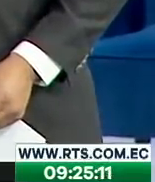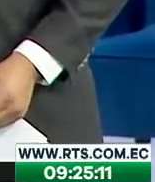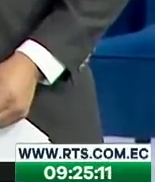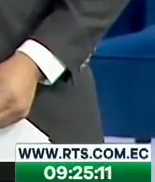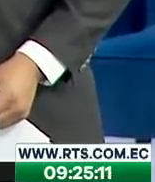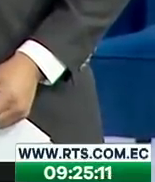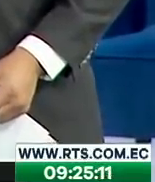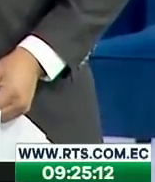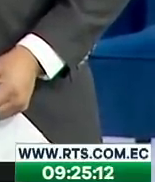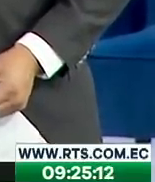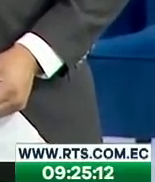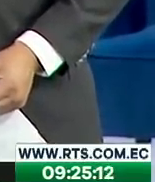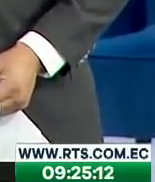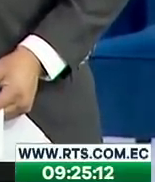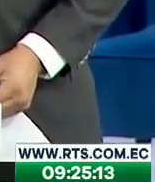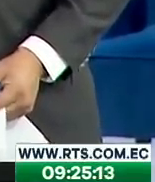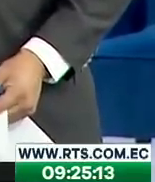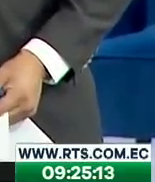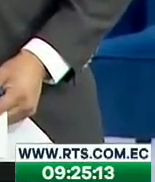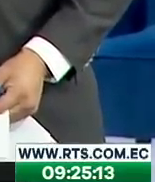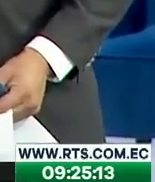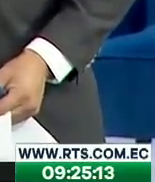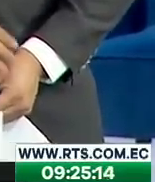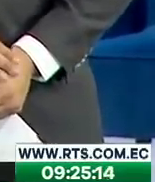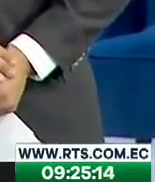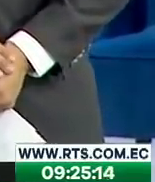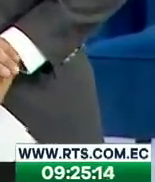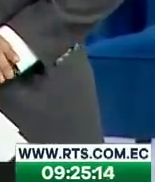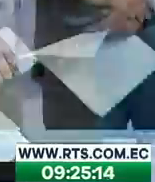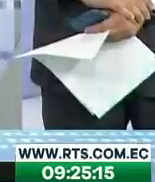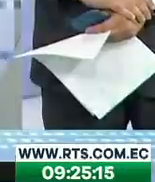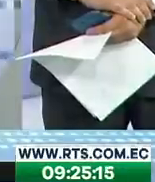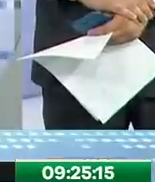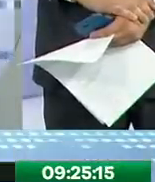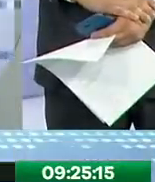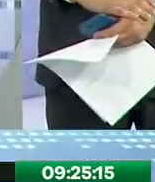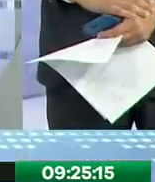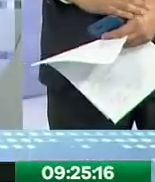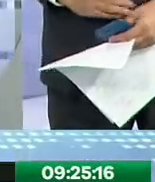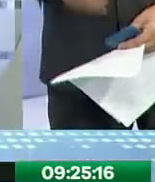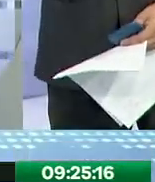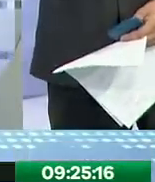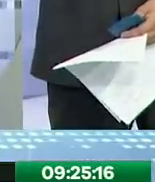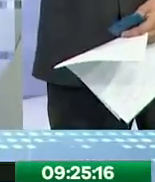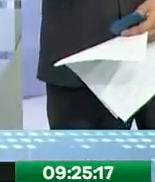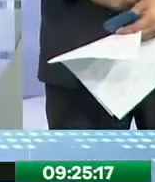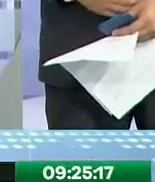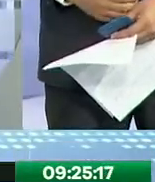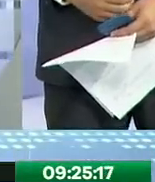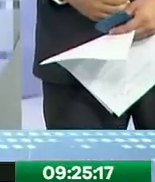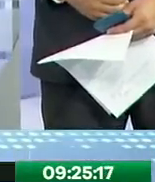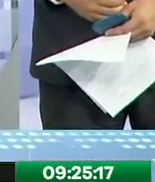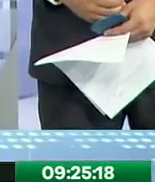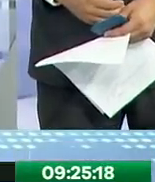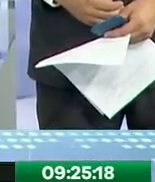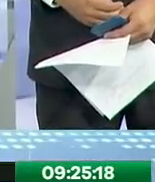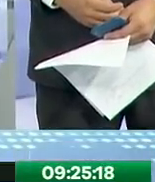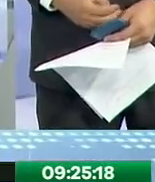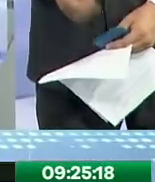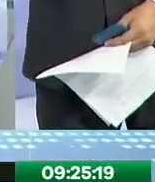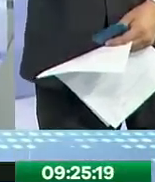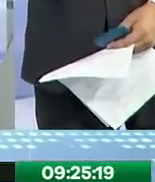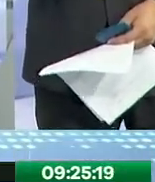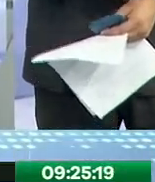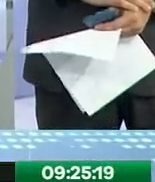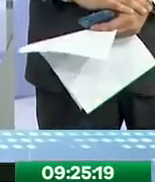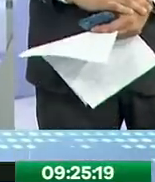tiempo, vamos de inmediato con, claro que sí, vamos con uno de los condecorados, precisamente, 9:26 de la mañana, señoras y señores, Charlie Pisa, un abrazo